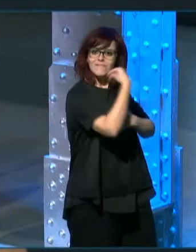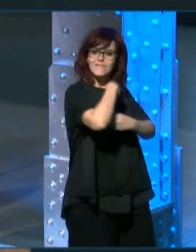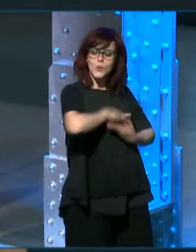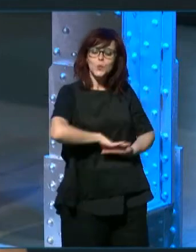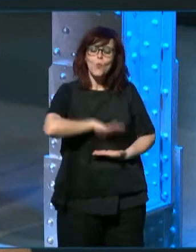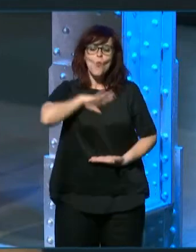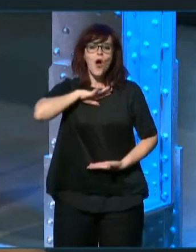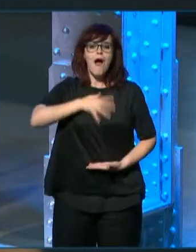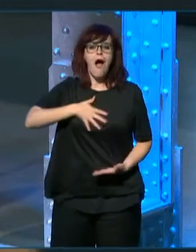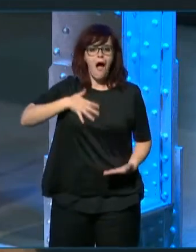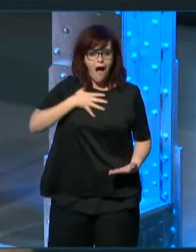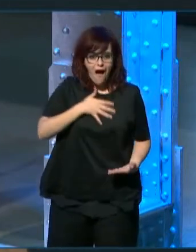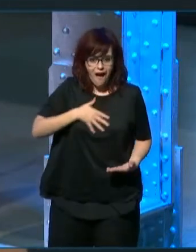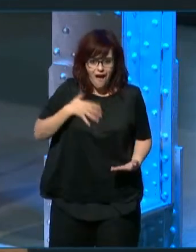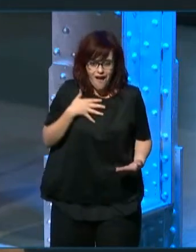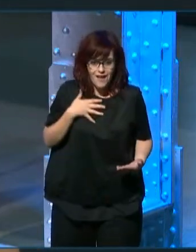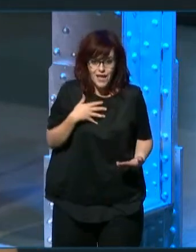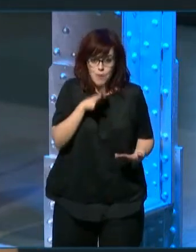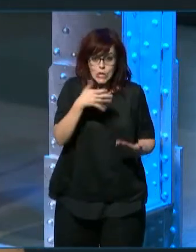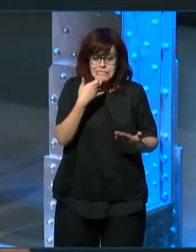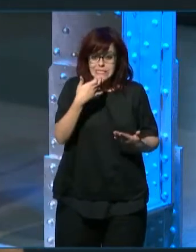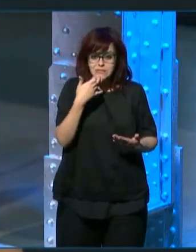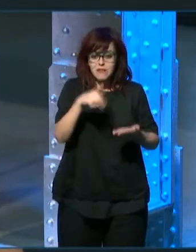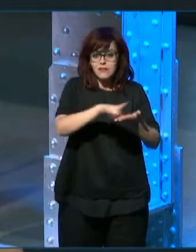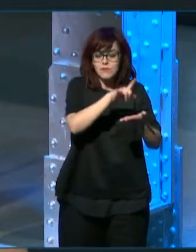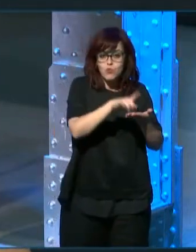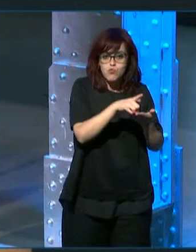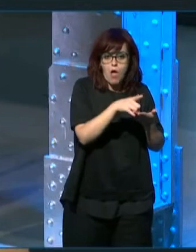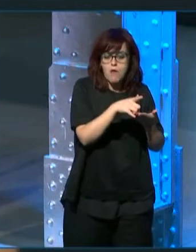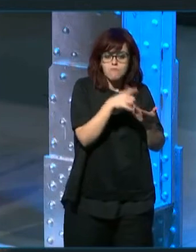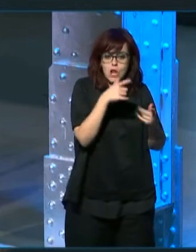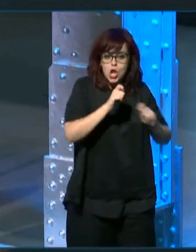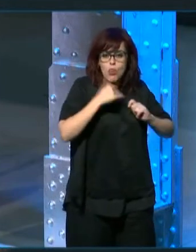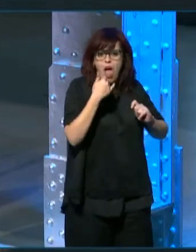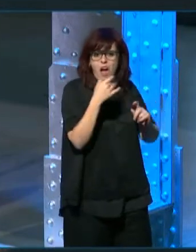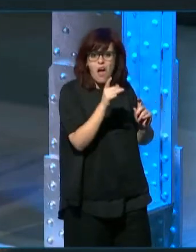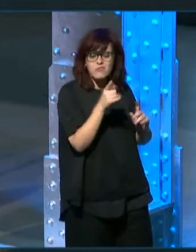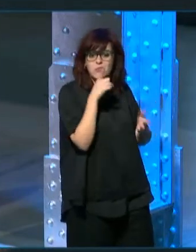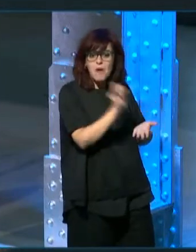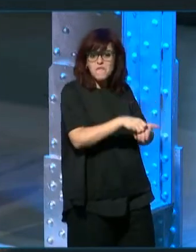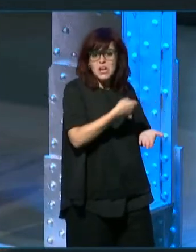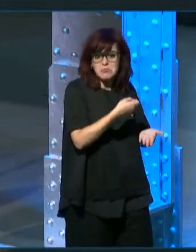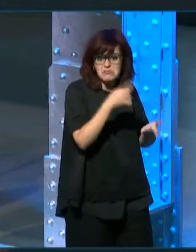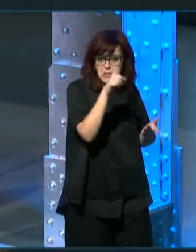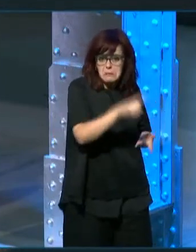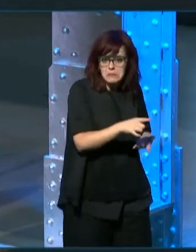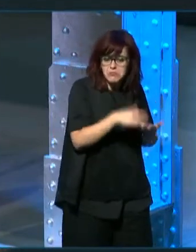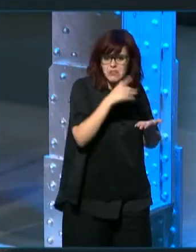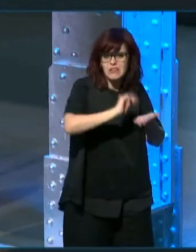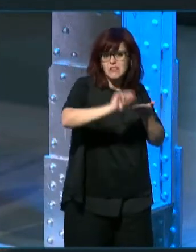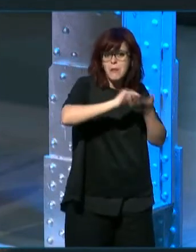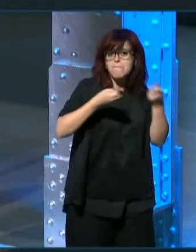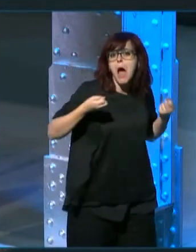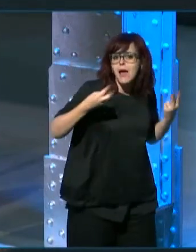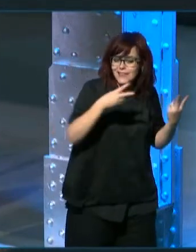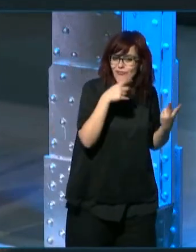completamente con todo lo que yo quiero que me dé y no me da, probablemente no escribiría. Entonces, busco en la literatura